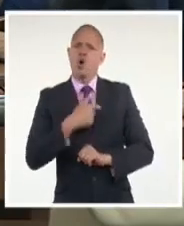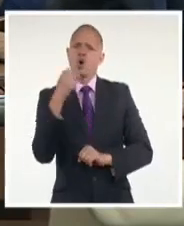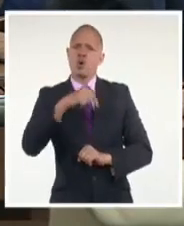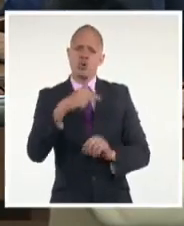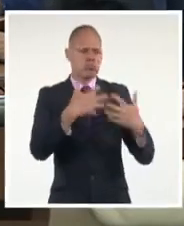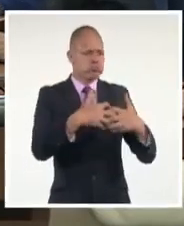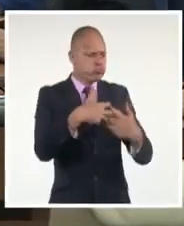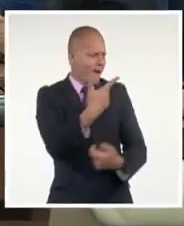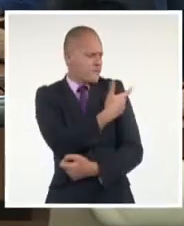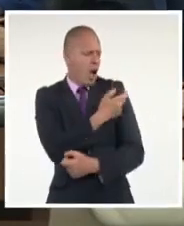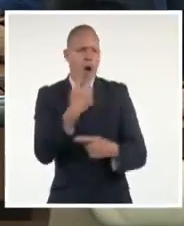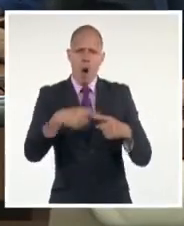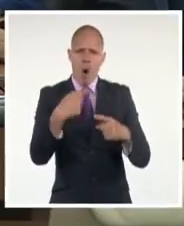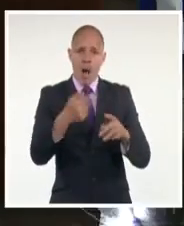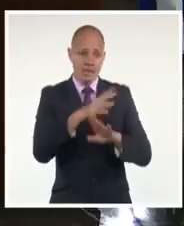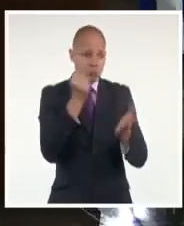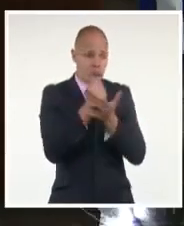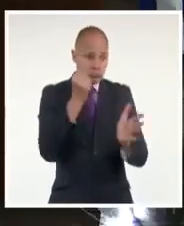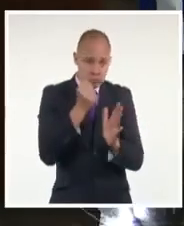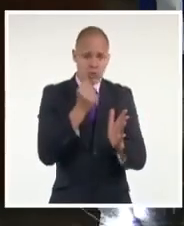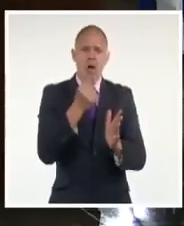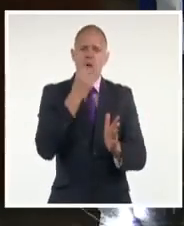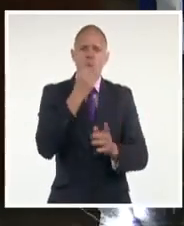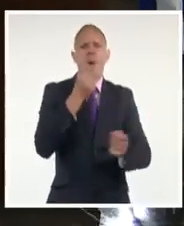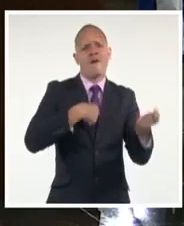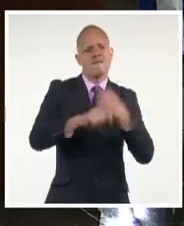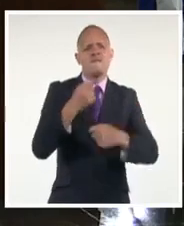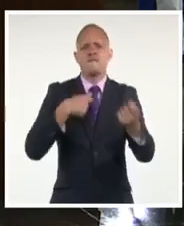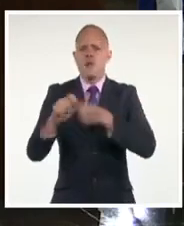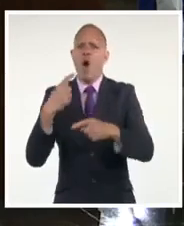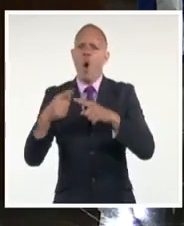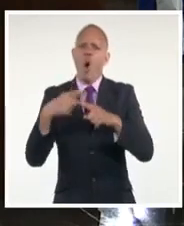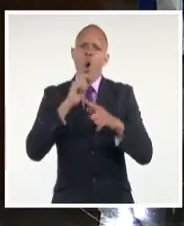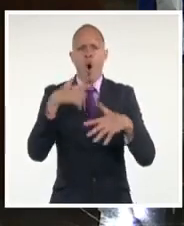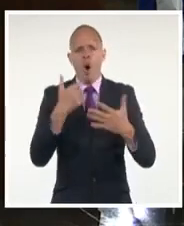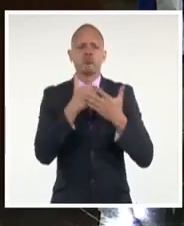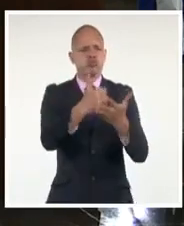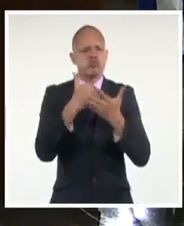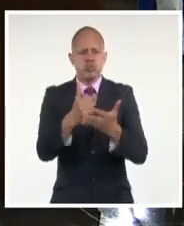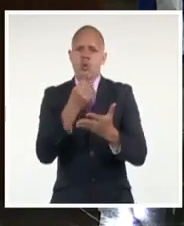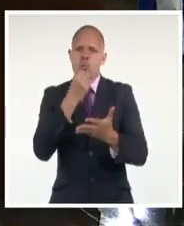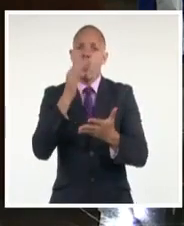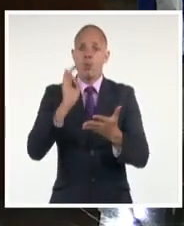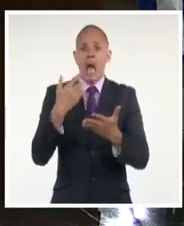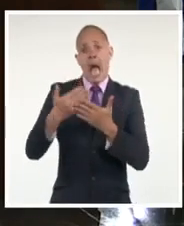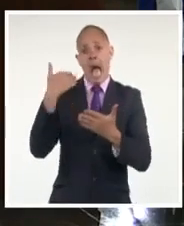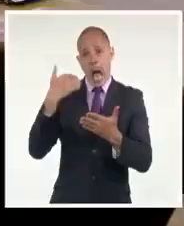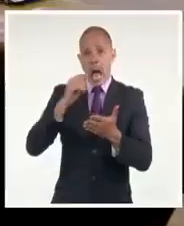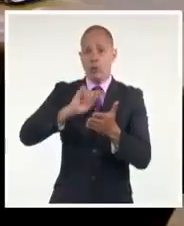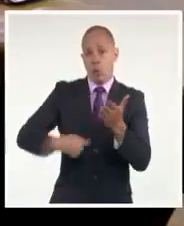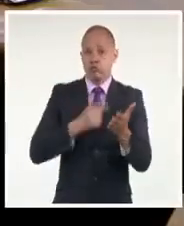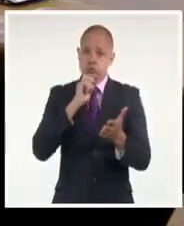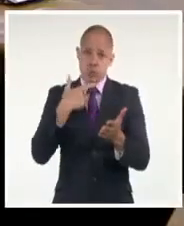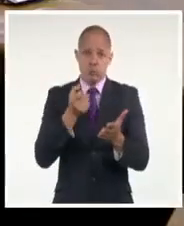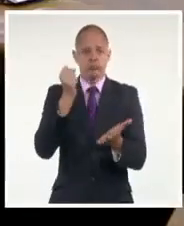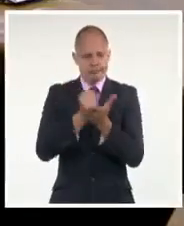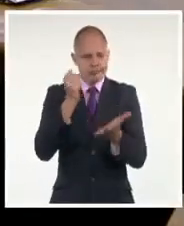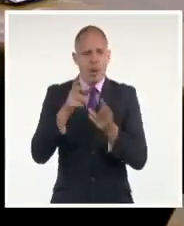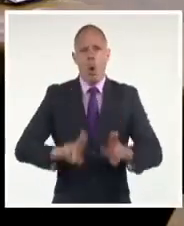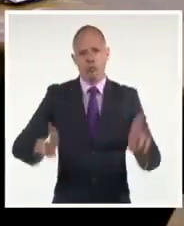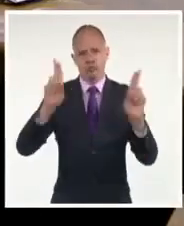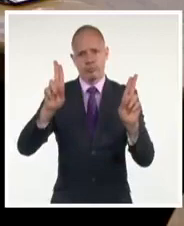nuestro territorio contra la COVID-19 en base a la solidaridad y la garantía del cumplimiento de los contratos que se establezcan. Por su parte,